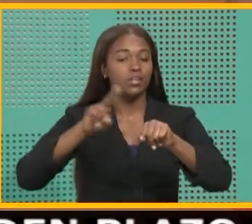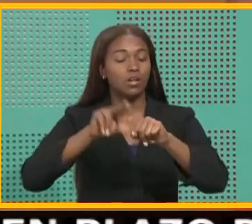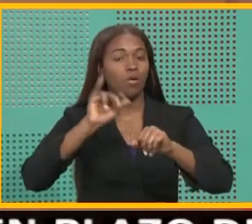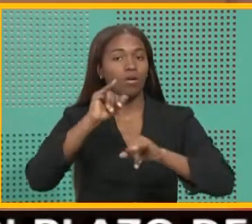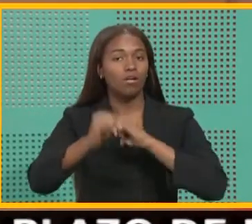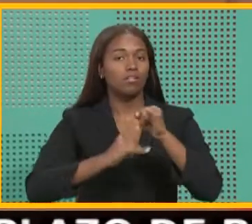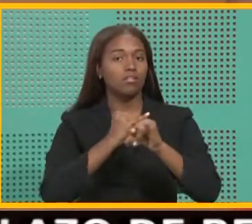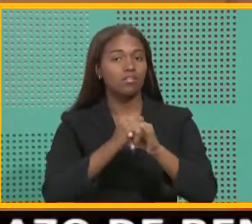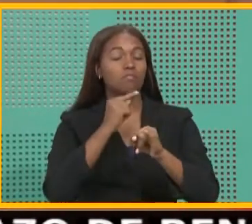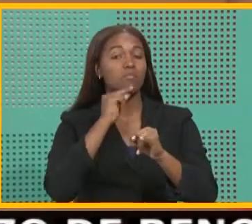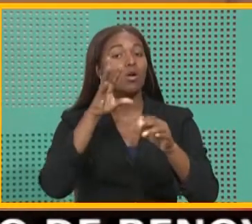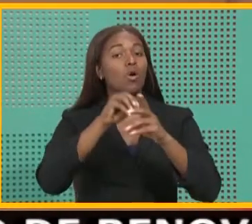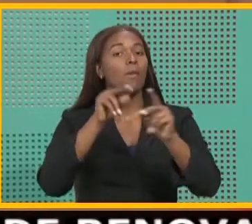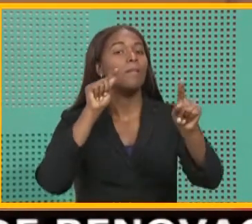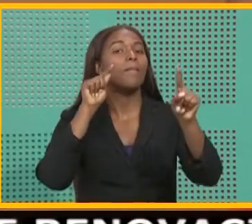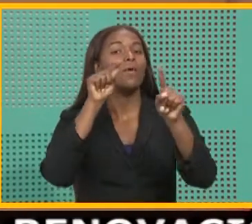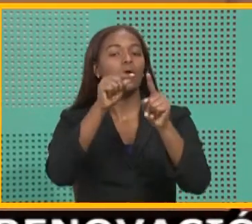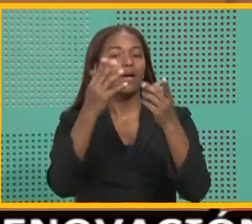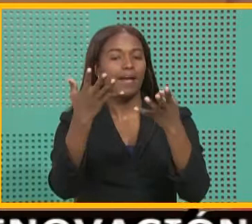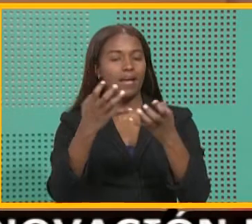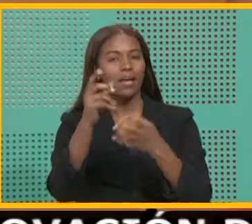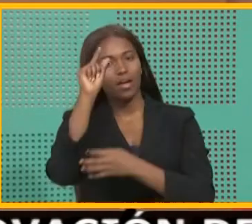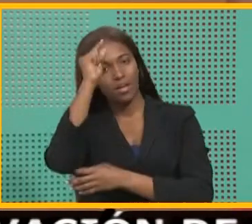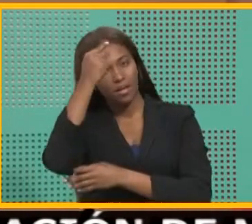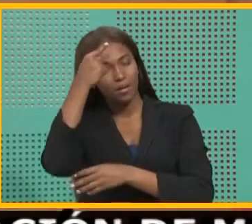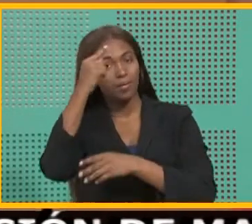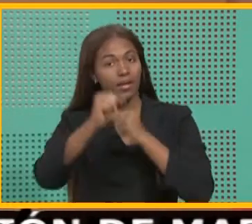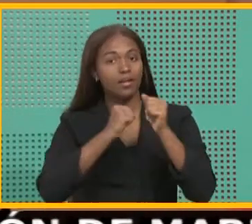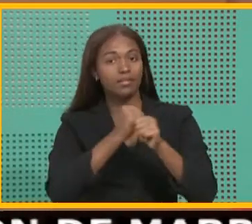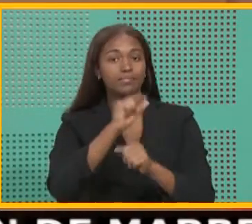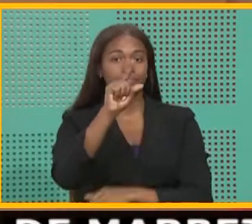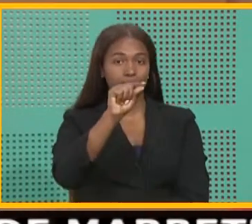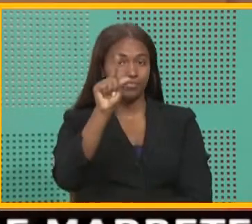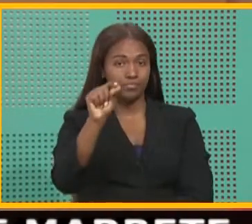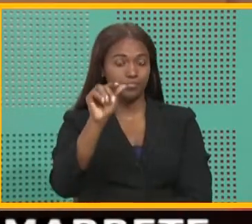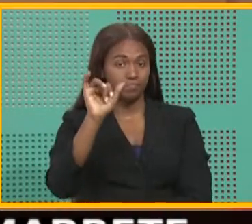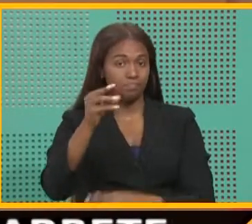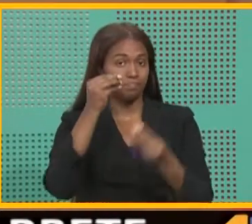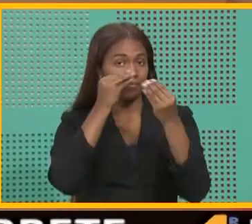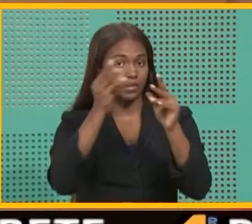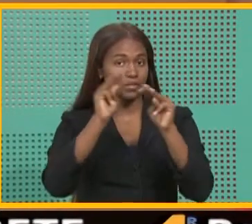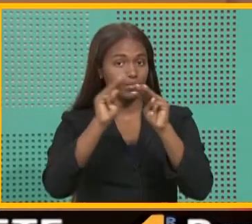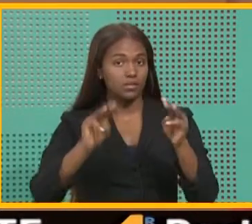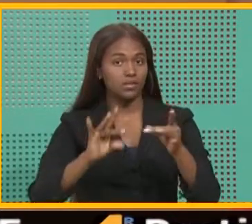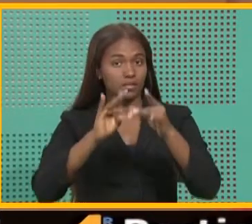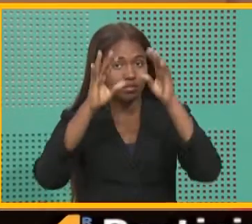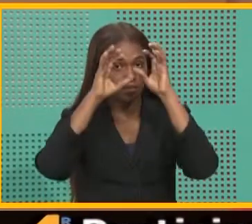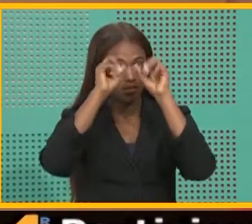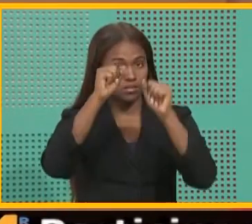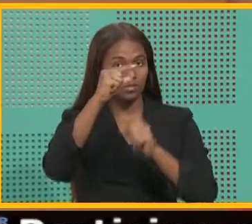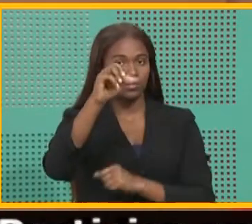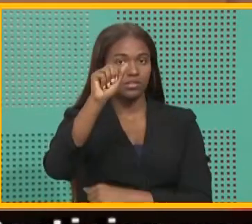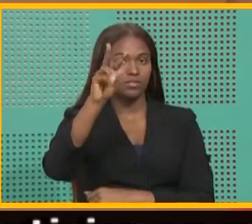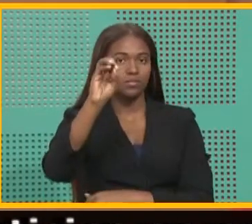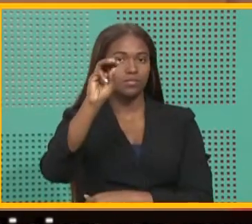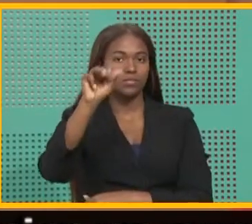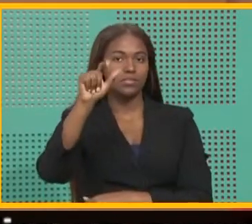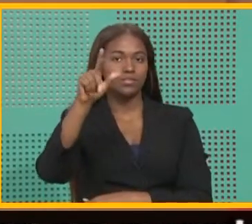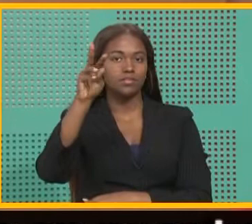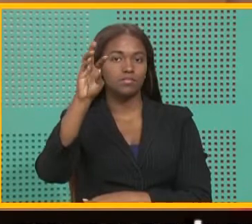internacional es una de las metas fijadas por el gobierno para el 2020, así lo afirmó el ministro de la Presidencia, Gustavo